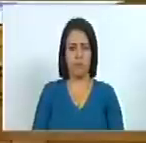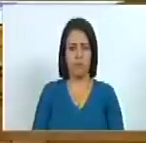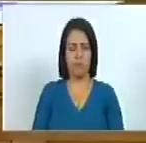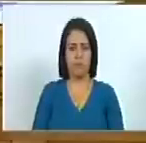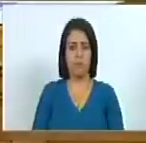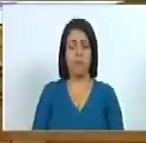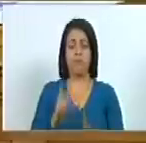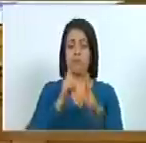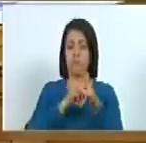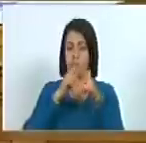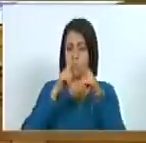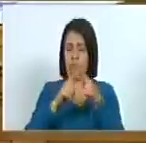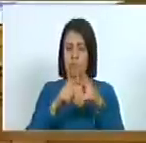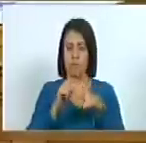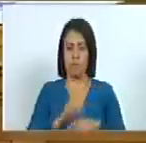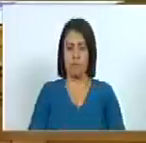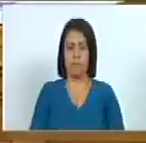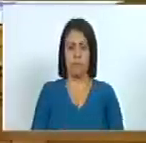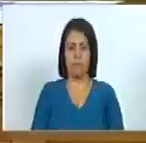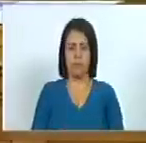En consideración.